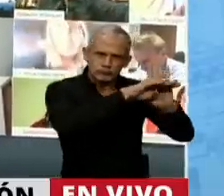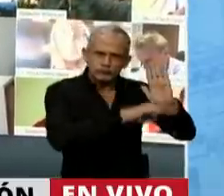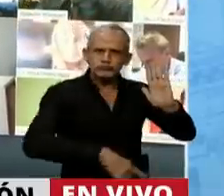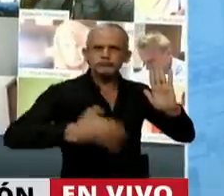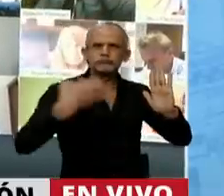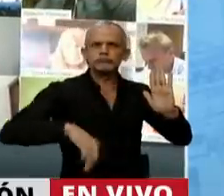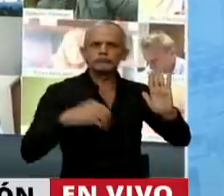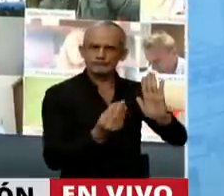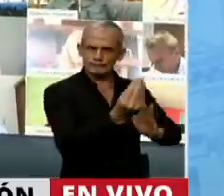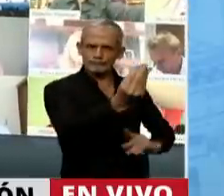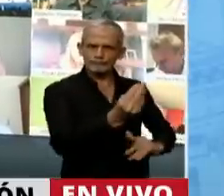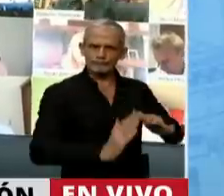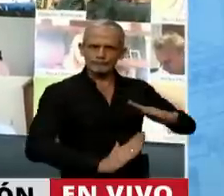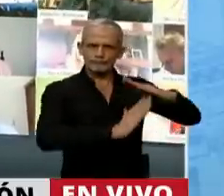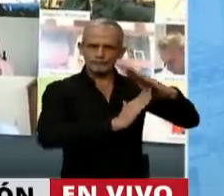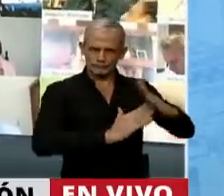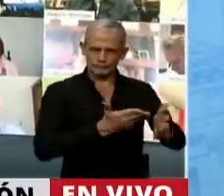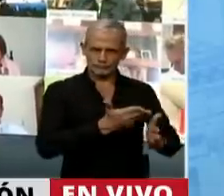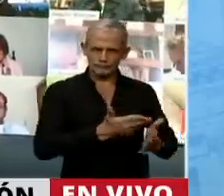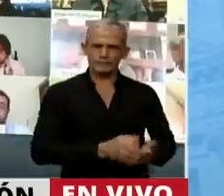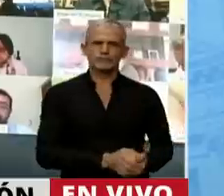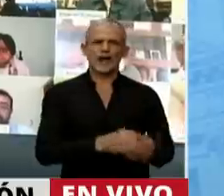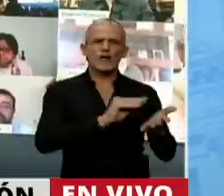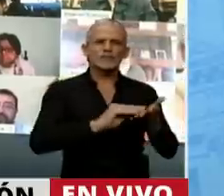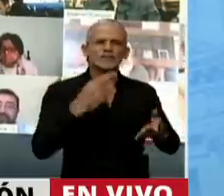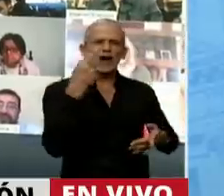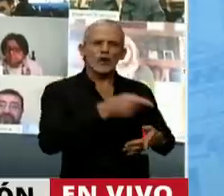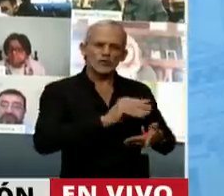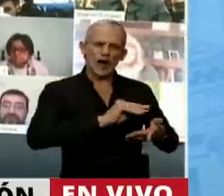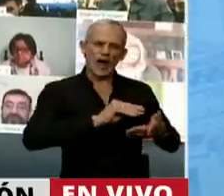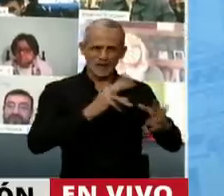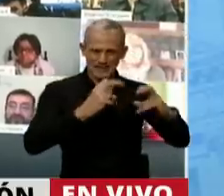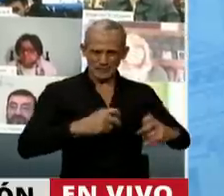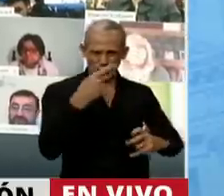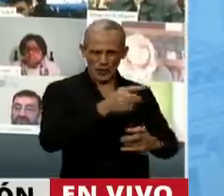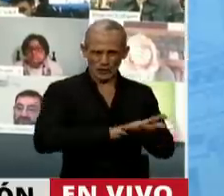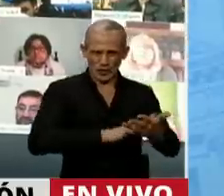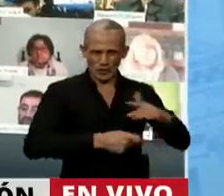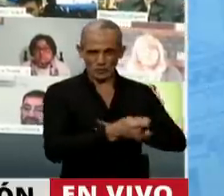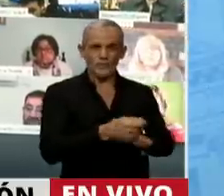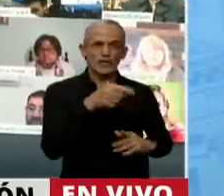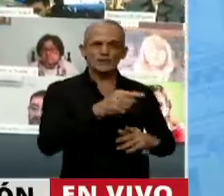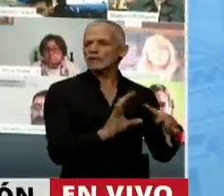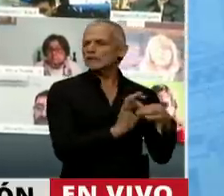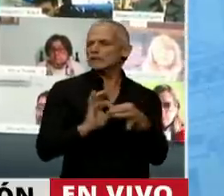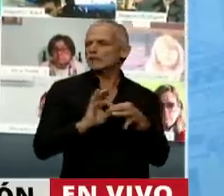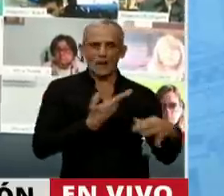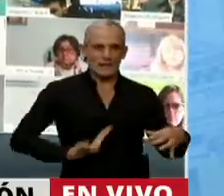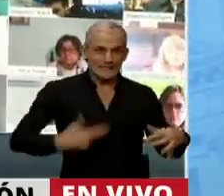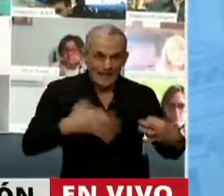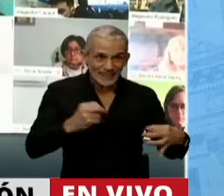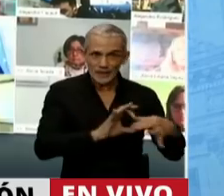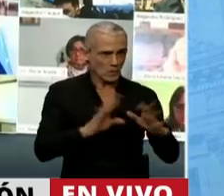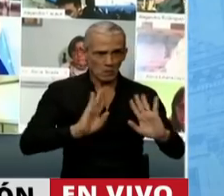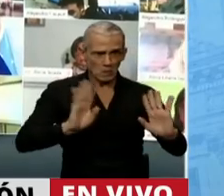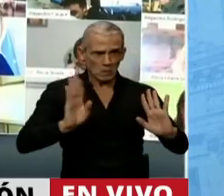Nosotros lo que sí creemos es que en esos lugares no tiene que ir alguien que esté enamorado del presidente, sino que haga